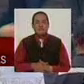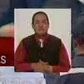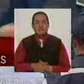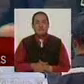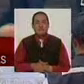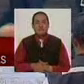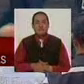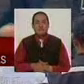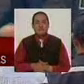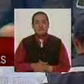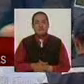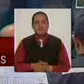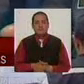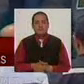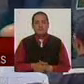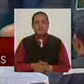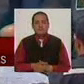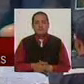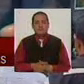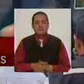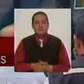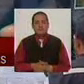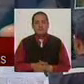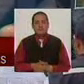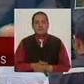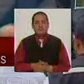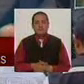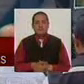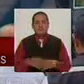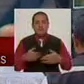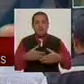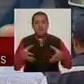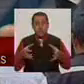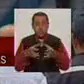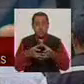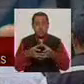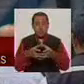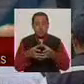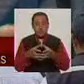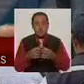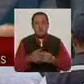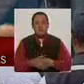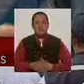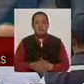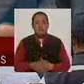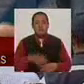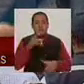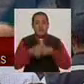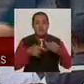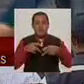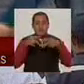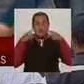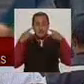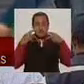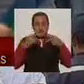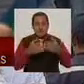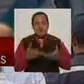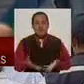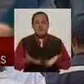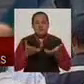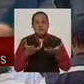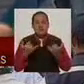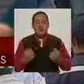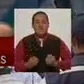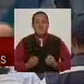La comunidad indígena ha recibido con